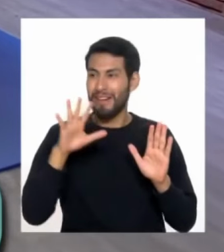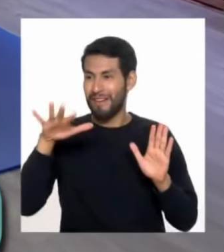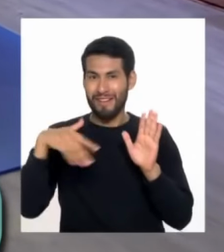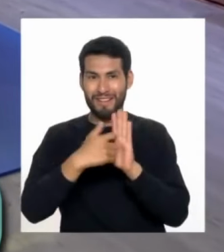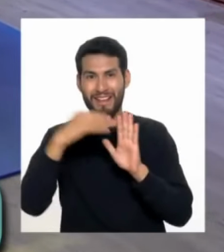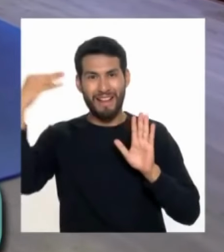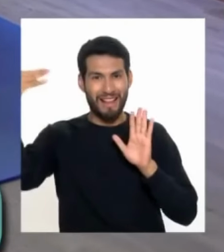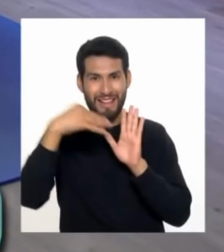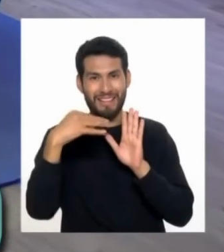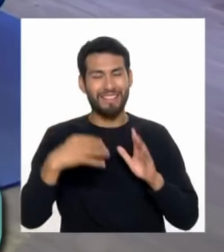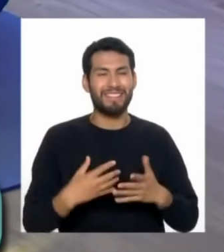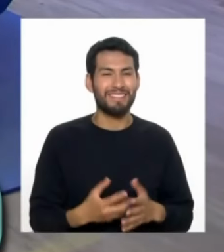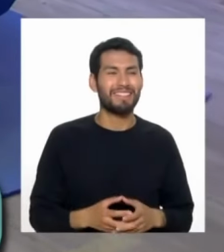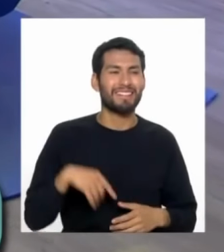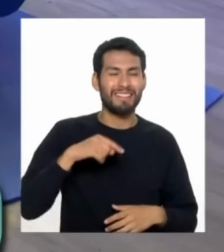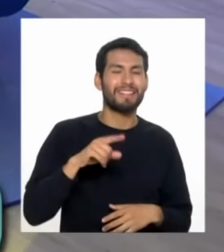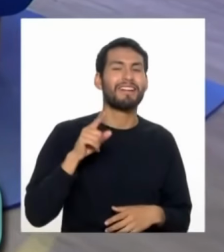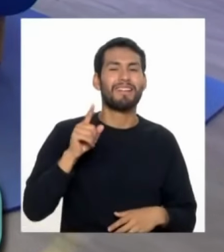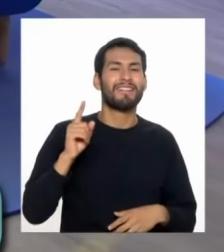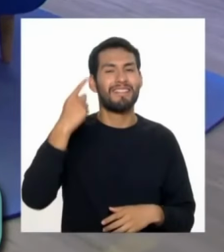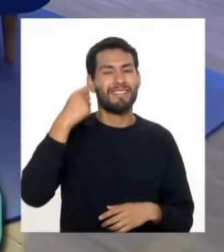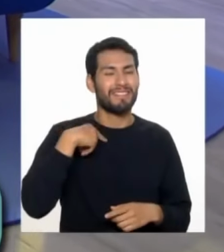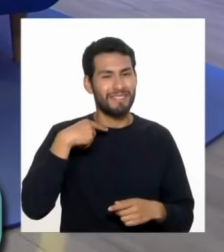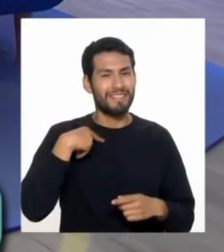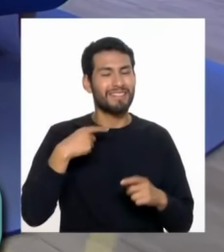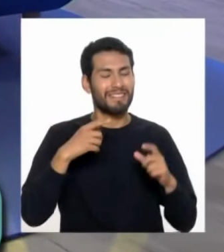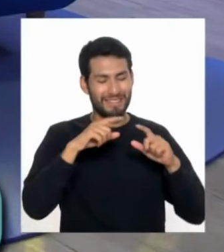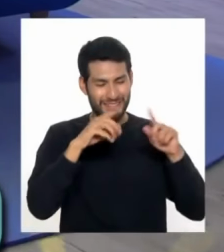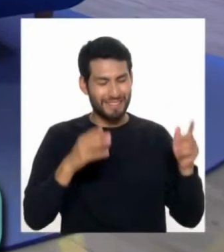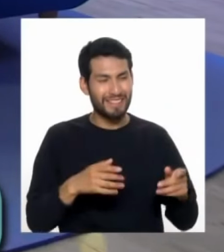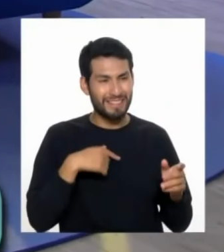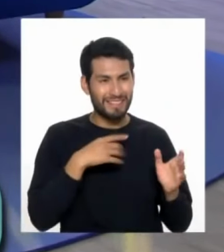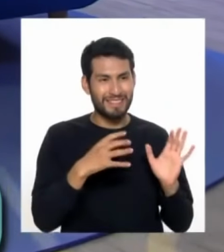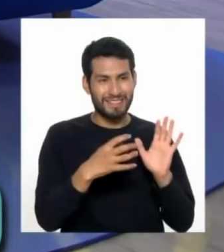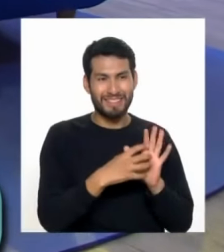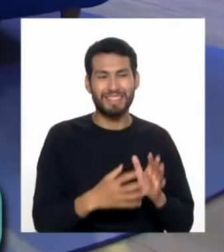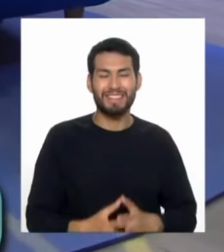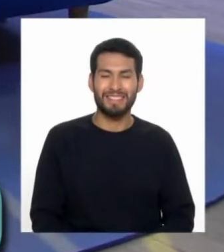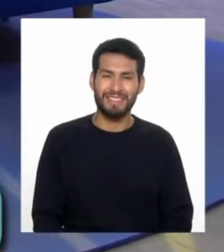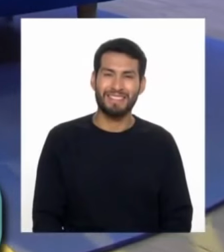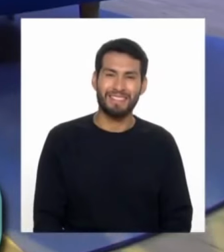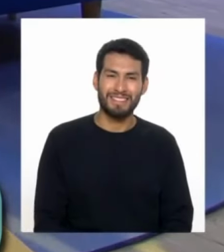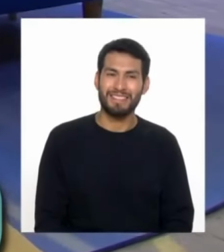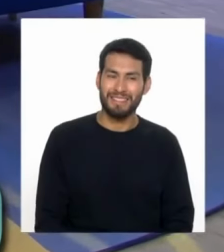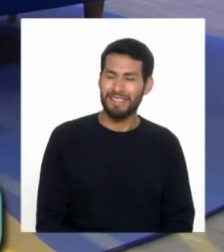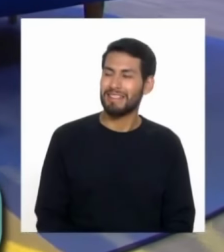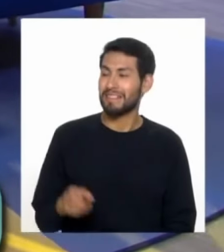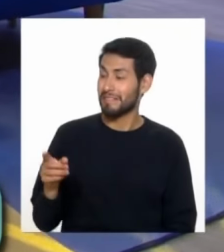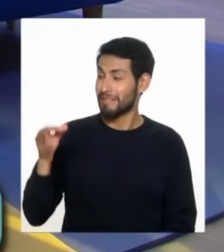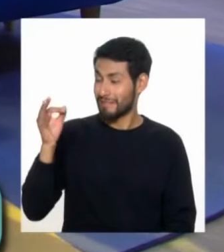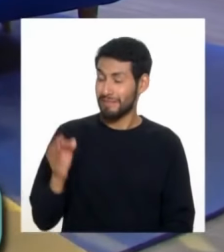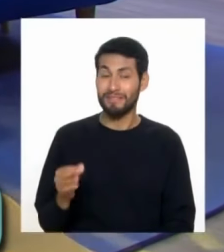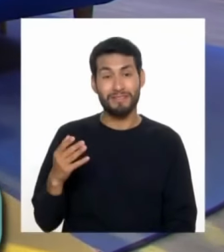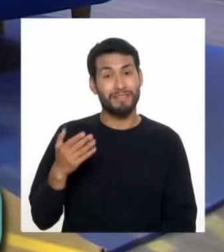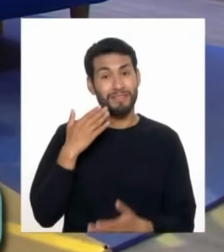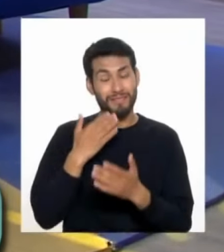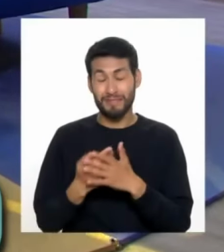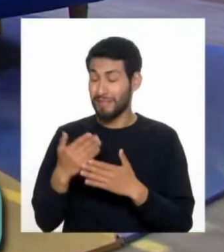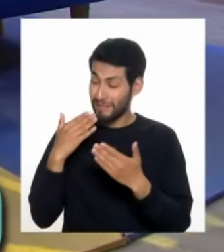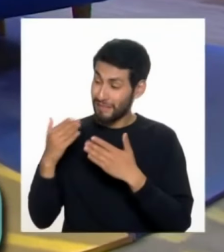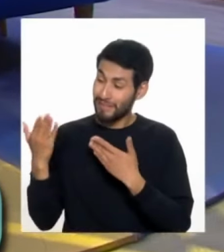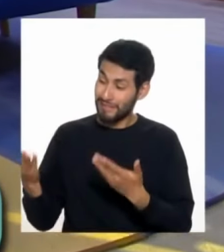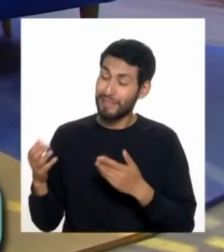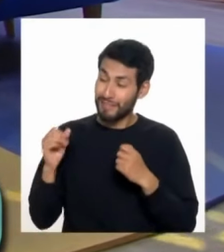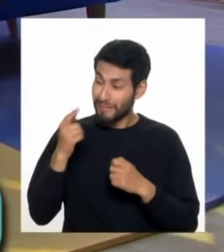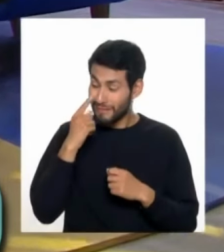mundo. Pero sí, fue su primer cajón que yo le regalara a él y no, olvídate. Pedro, ha sido de verdad que un placer poder conversar contigo,